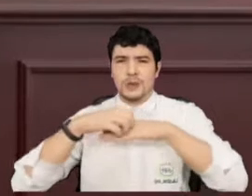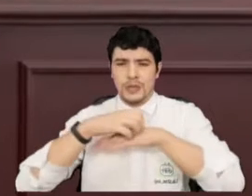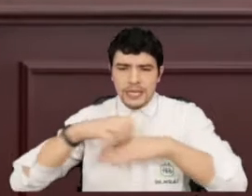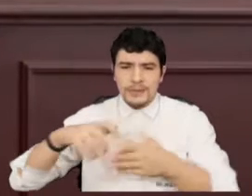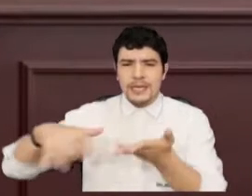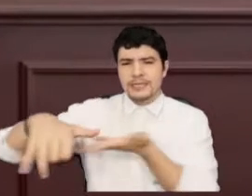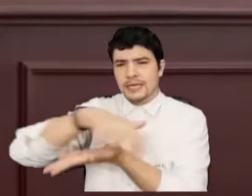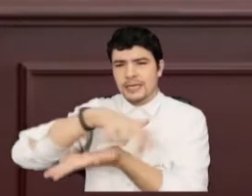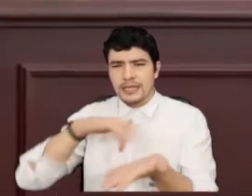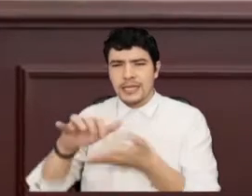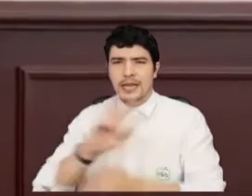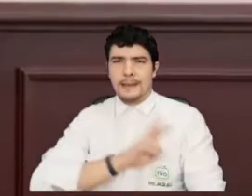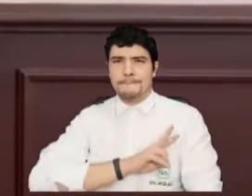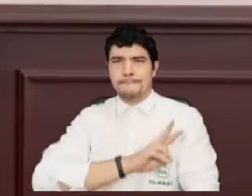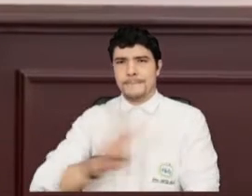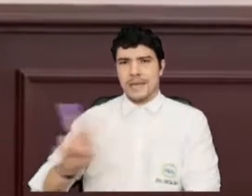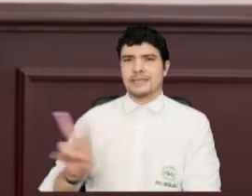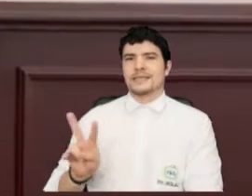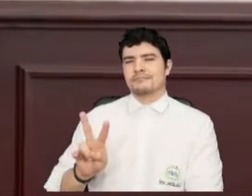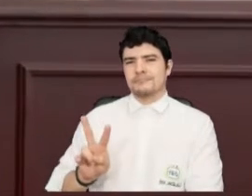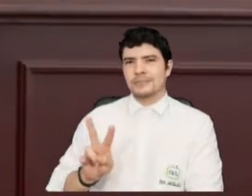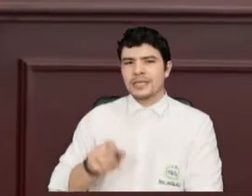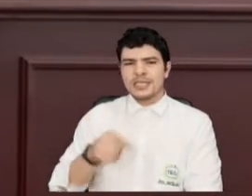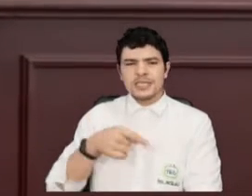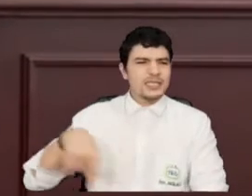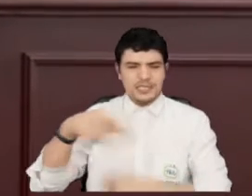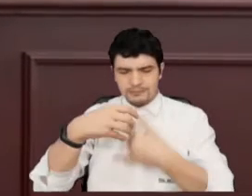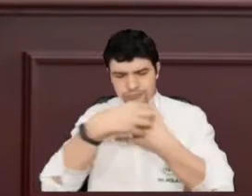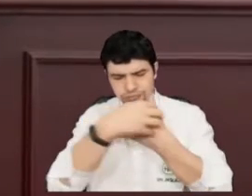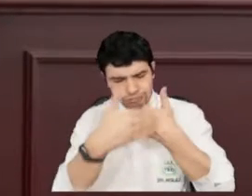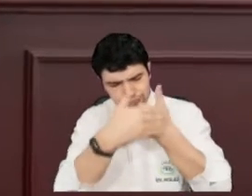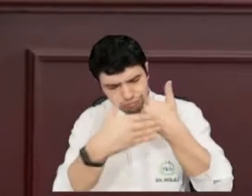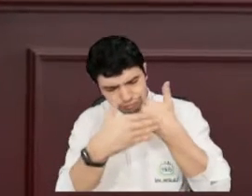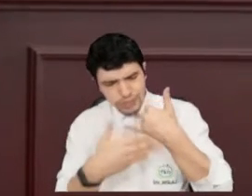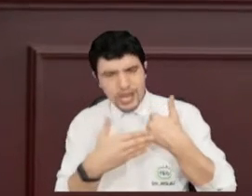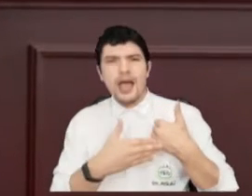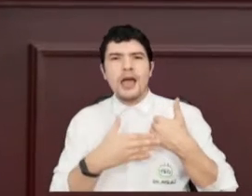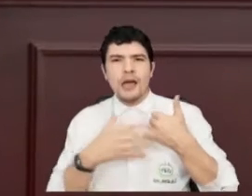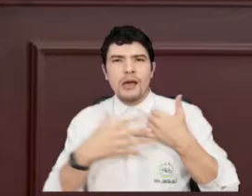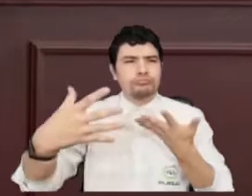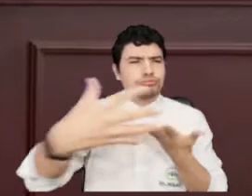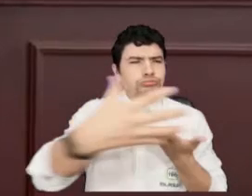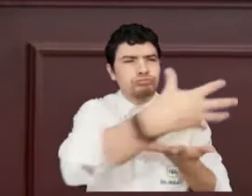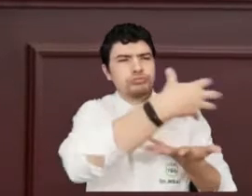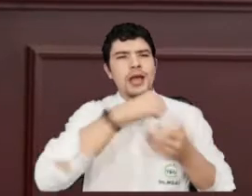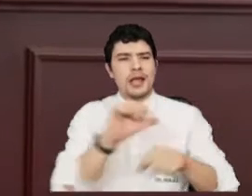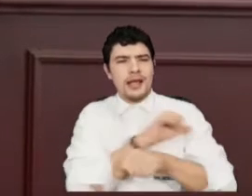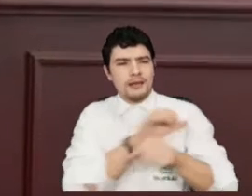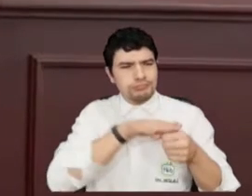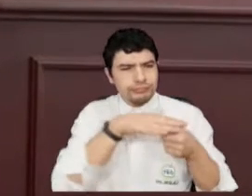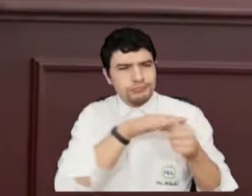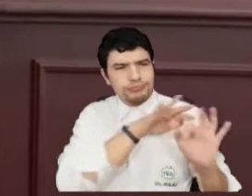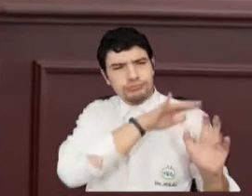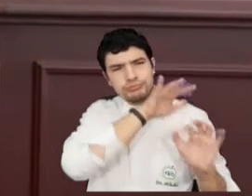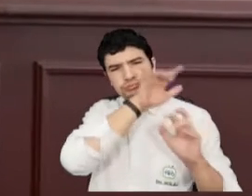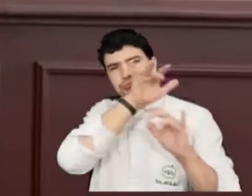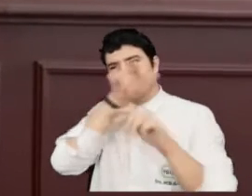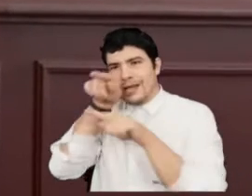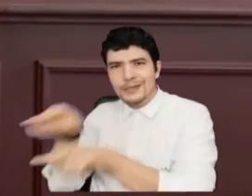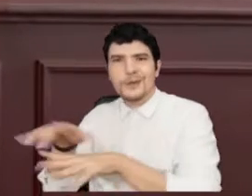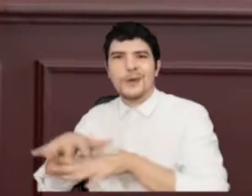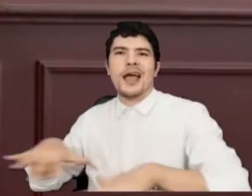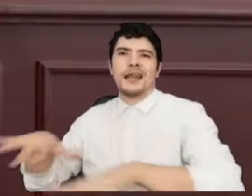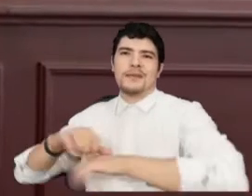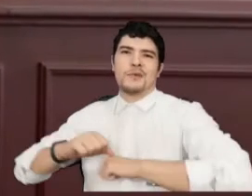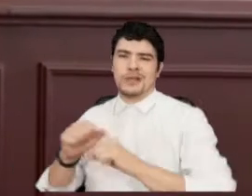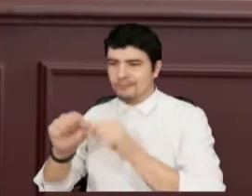garantizar la seguridad alimentaria de los colombianos necesitamos a Corabastos. No solamente para que nuestros productores, para que nuestros